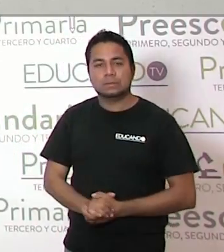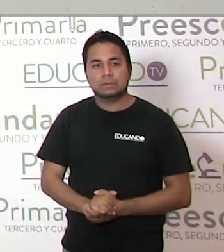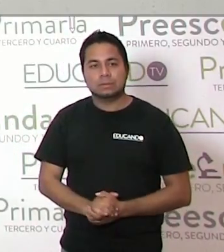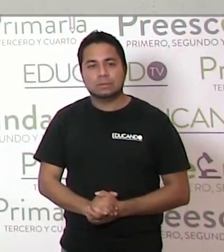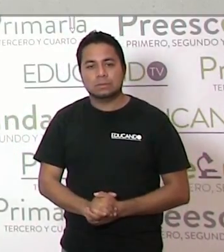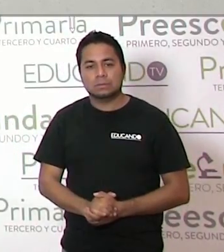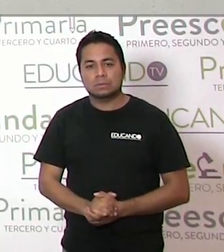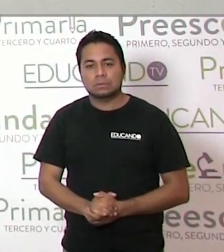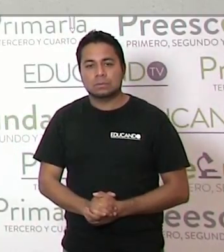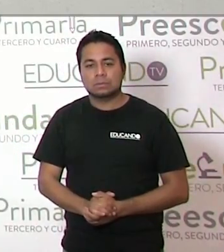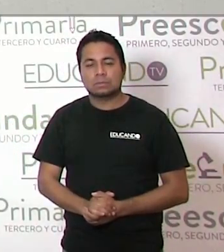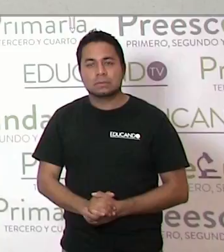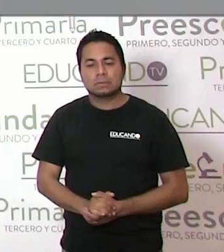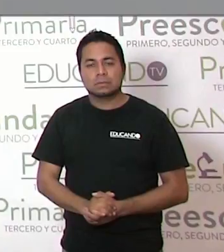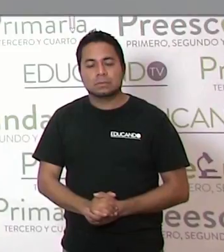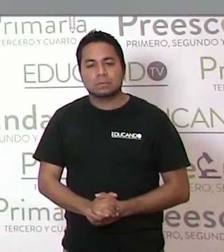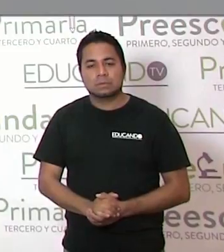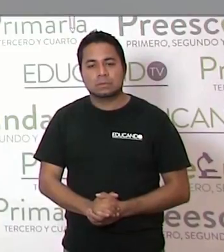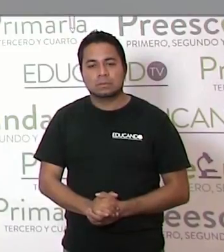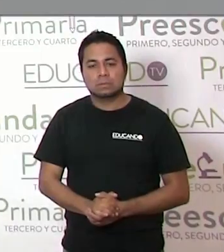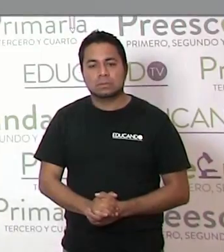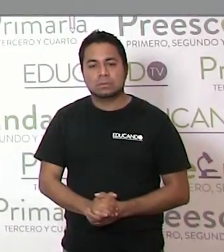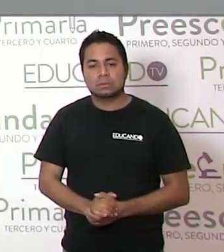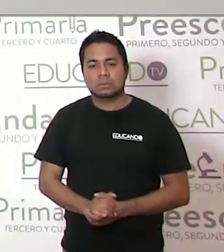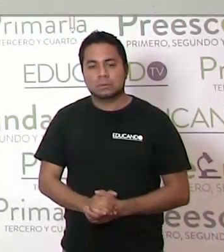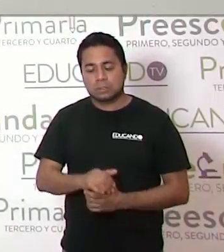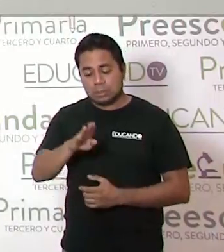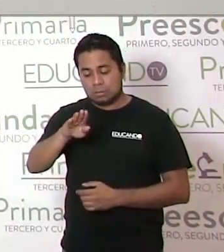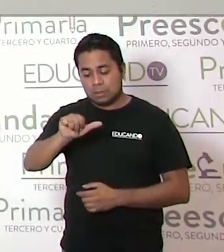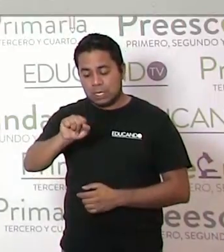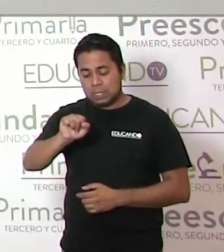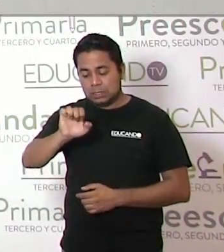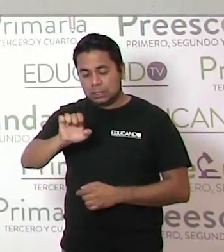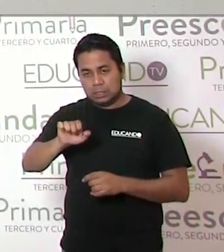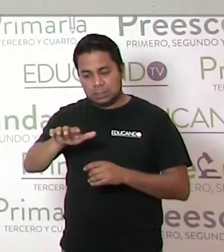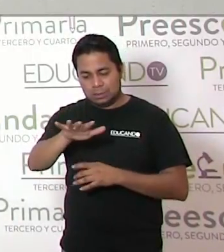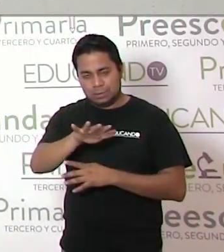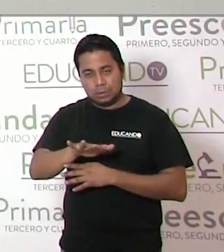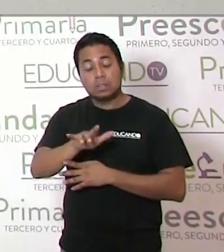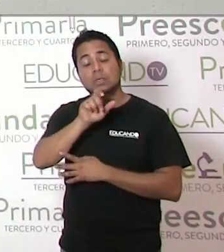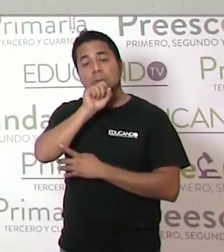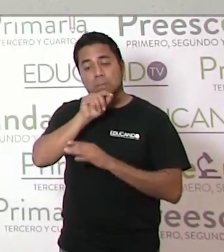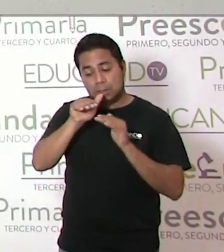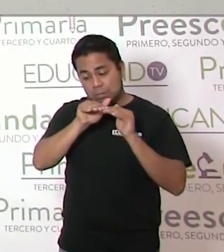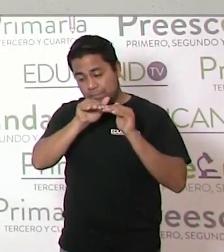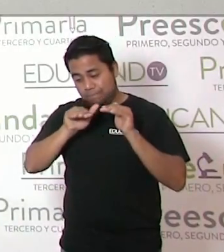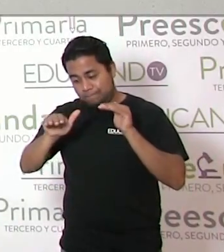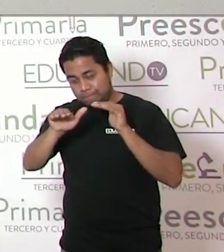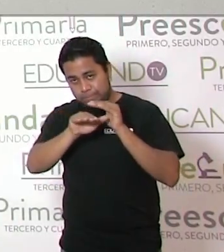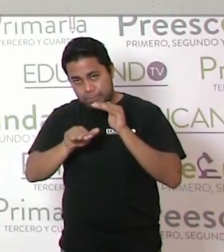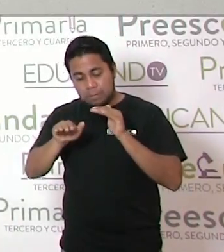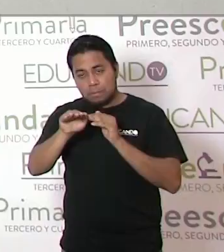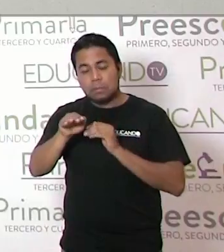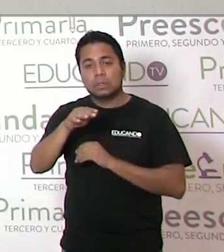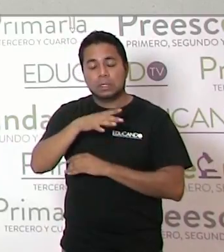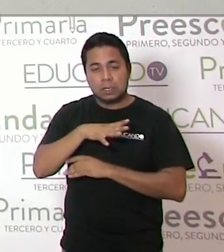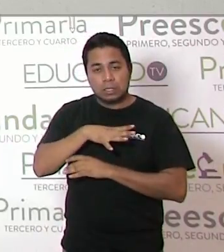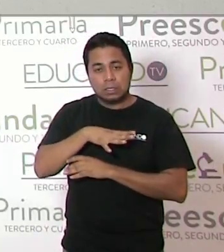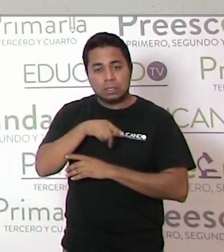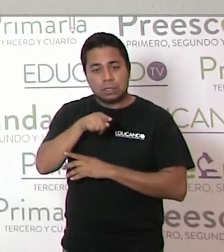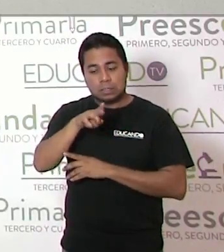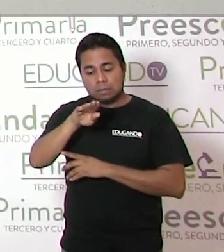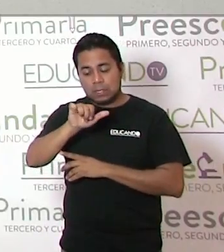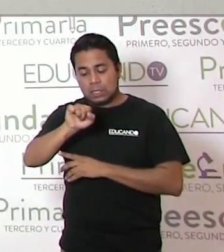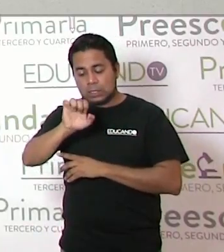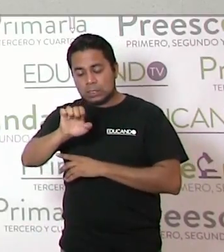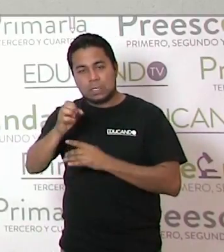Bueno, de igual forma, aquí se encuentra la